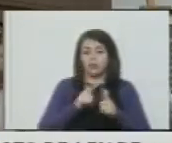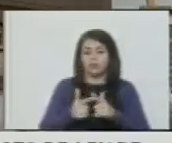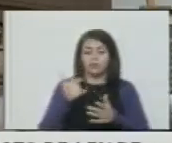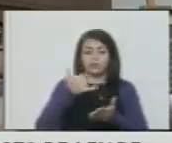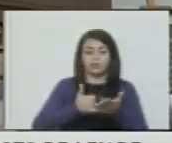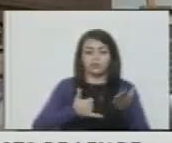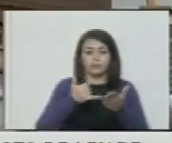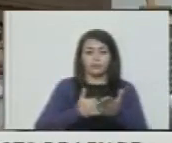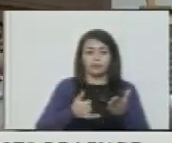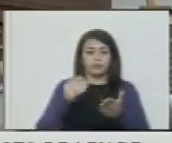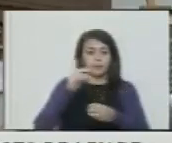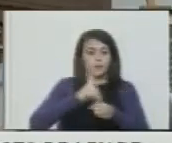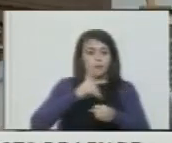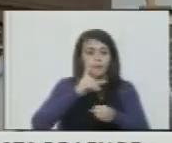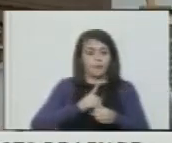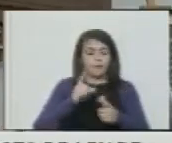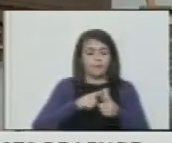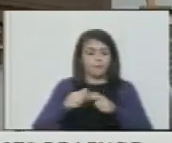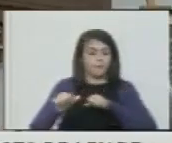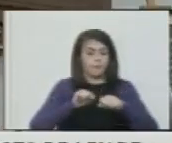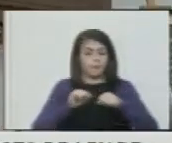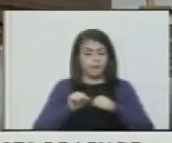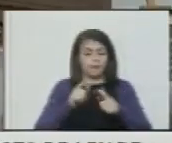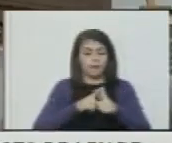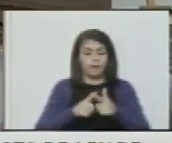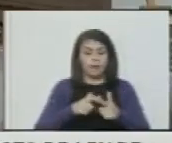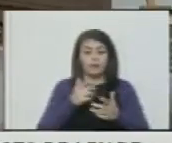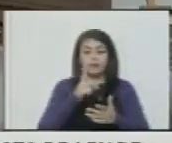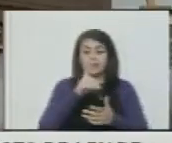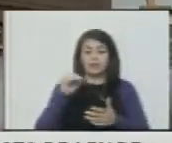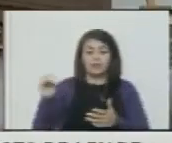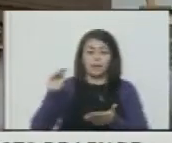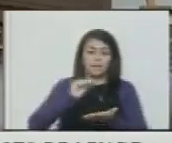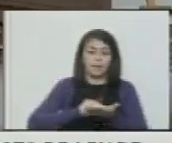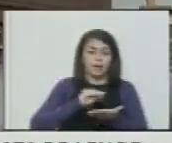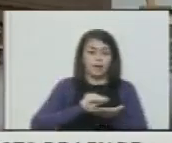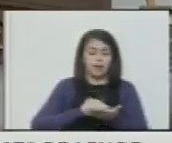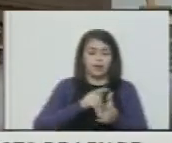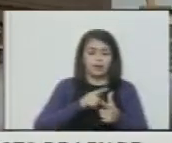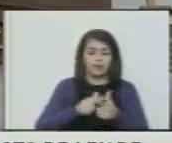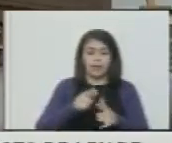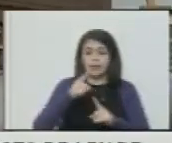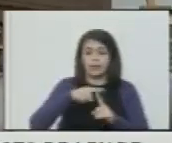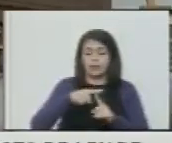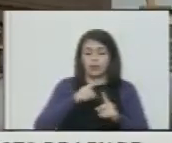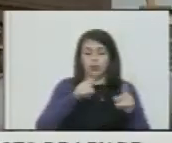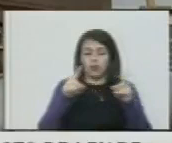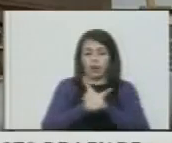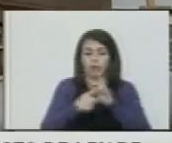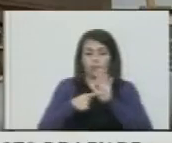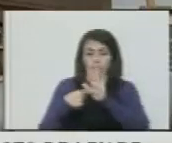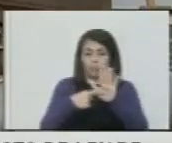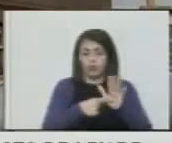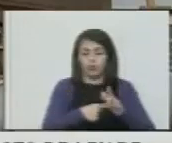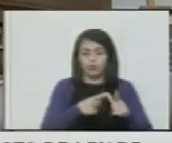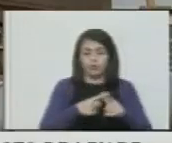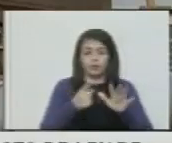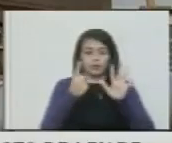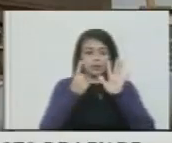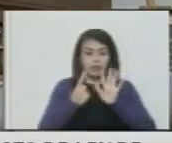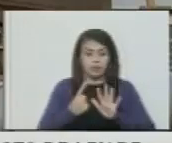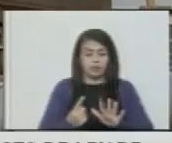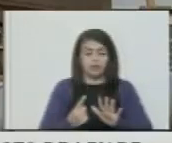5. Por la inscripción en el registro de actuarios, 100 veces el tipo de cambio de